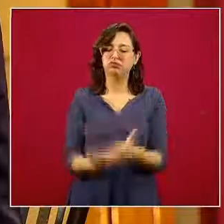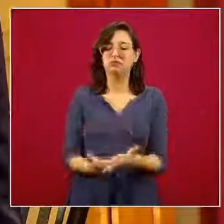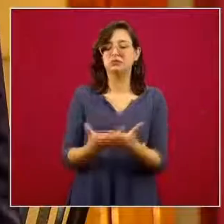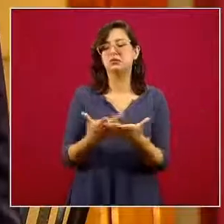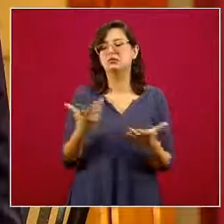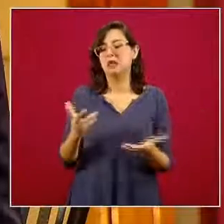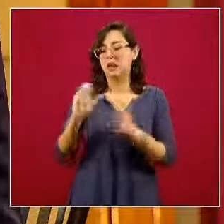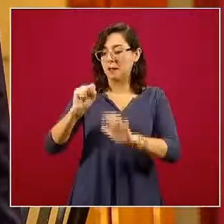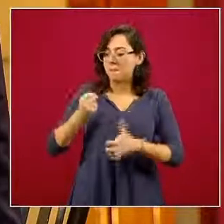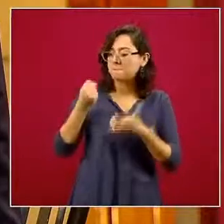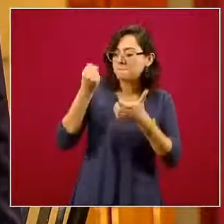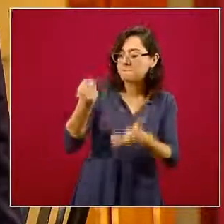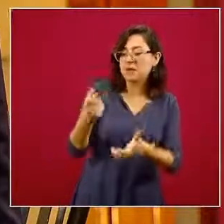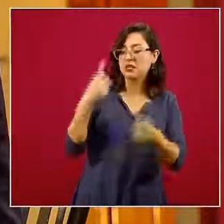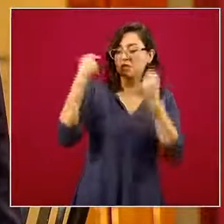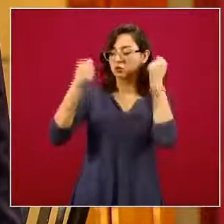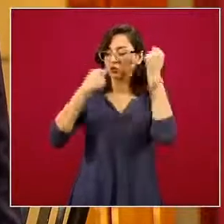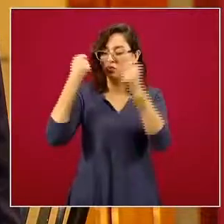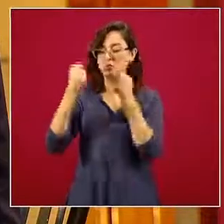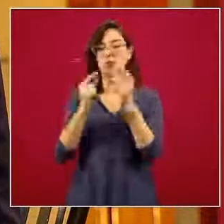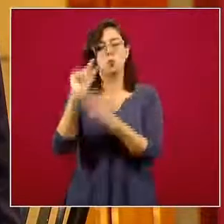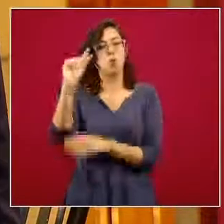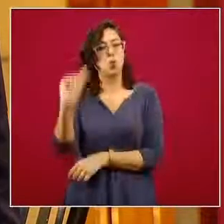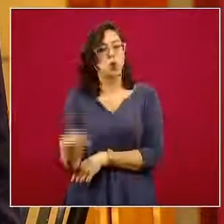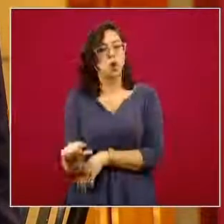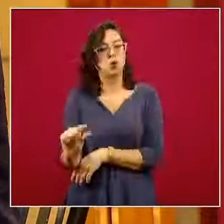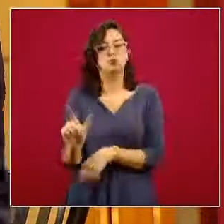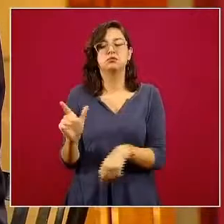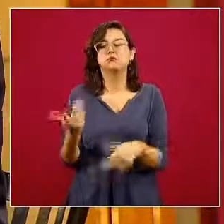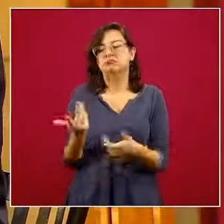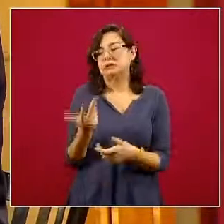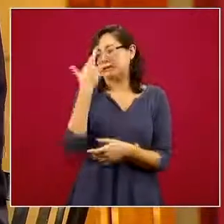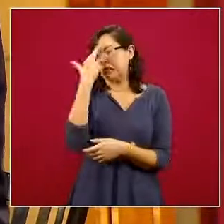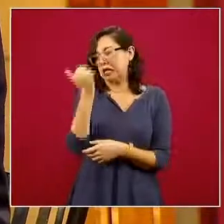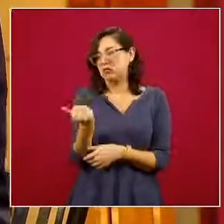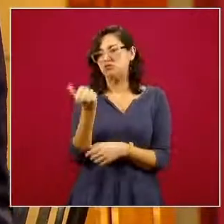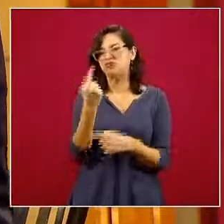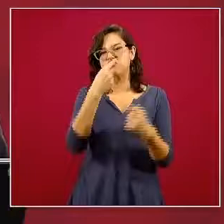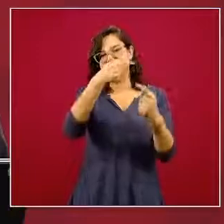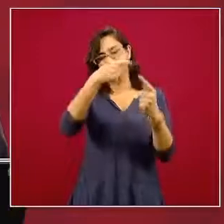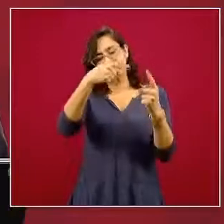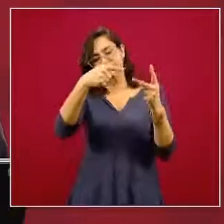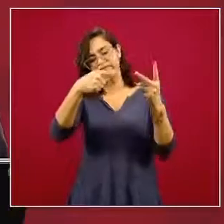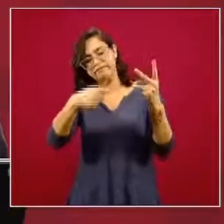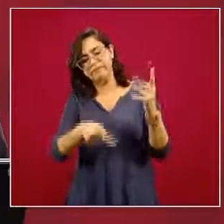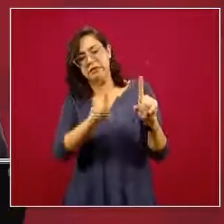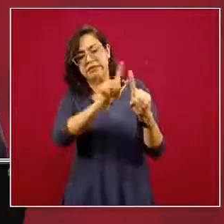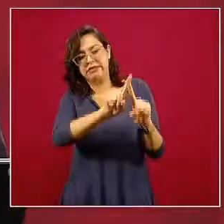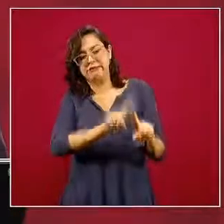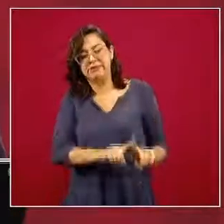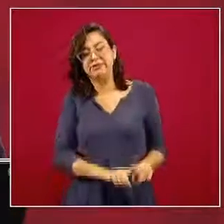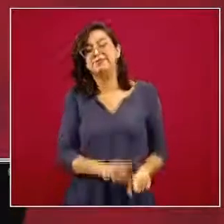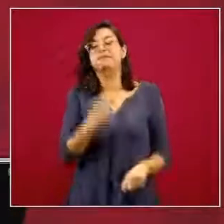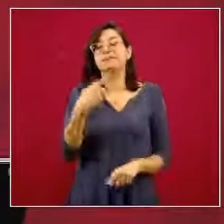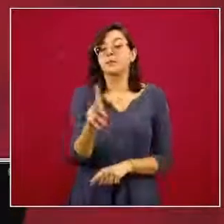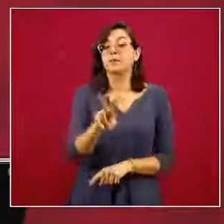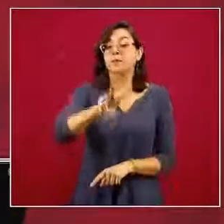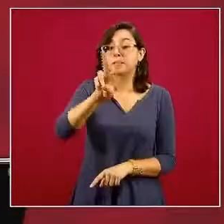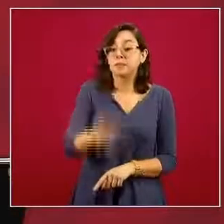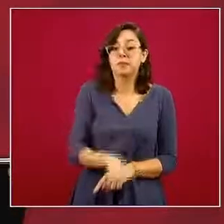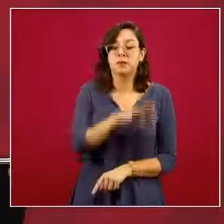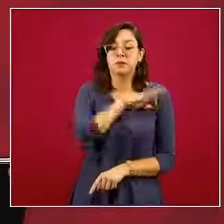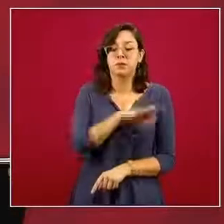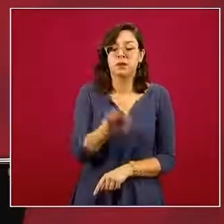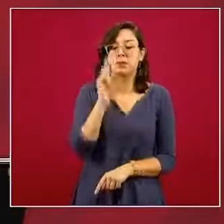inversión en la infraestructura turística, por distintas razones, pero ciertamente se aprecia que rebasan